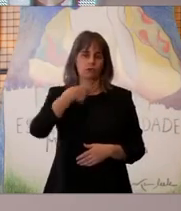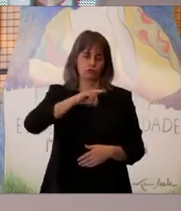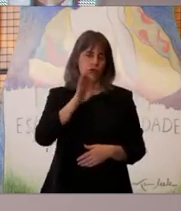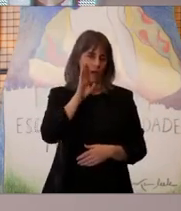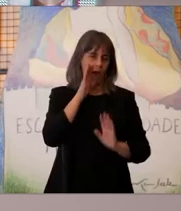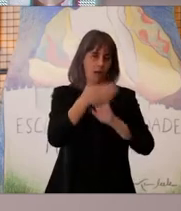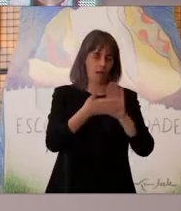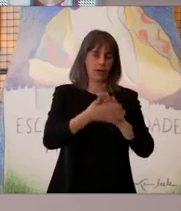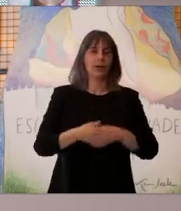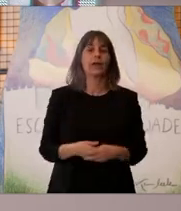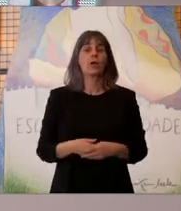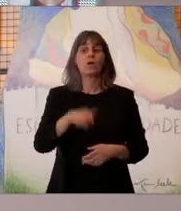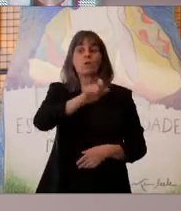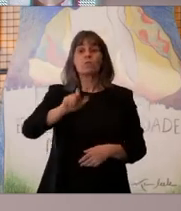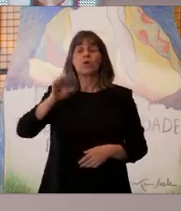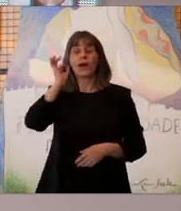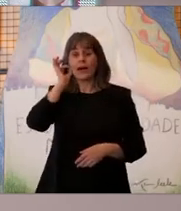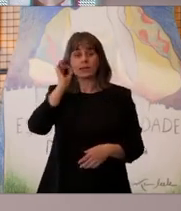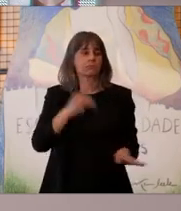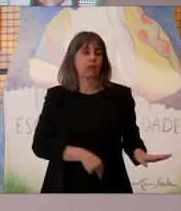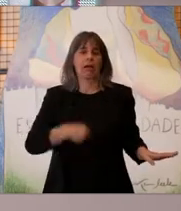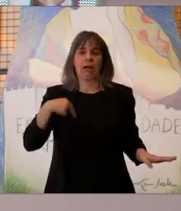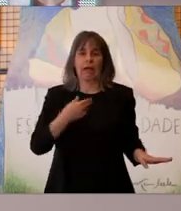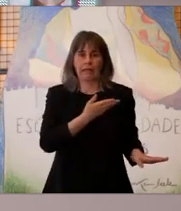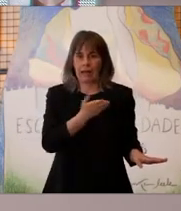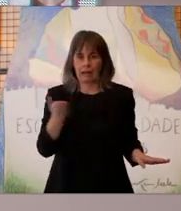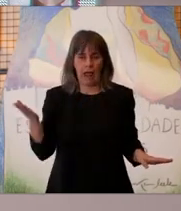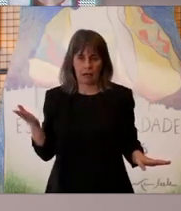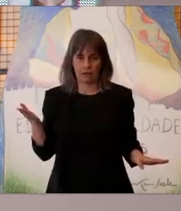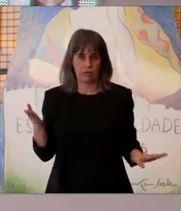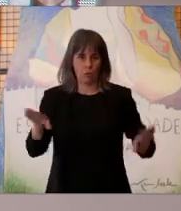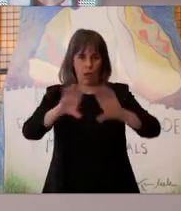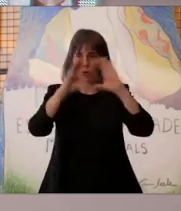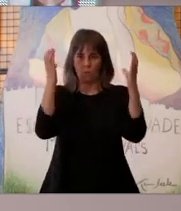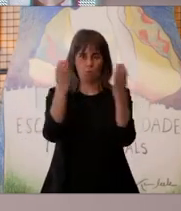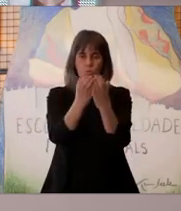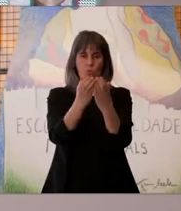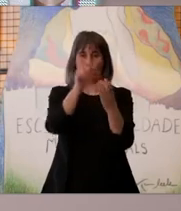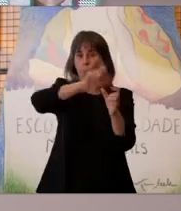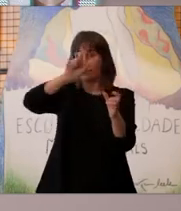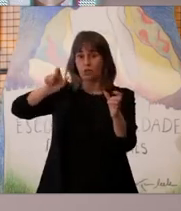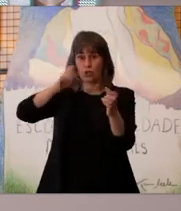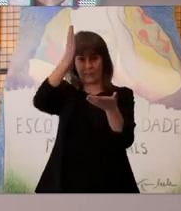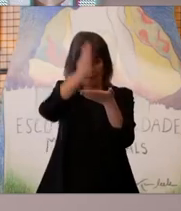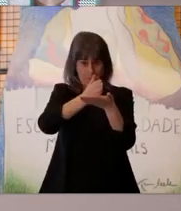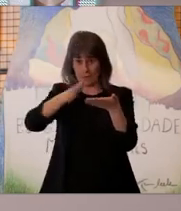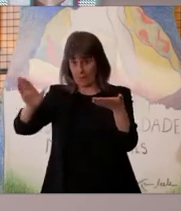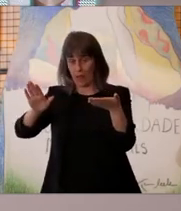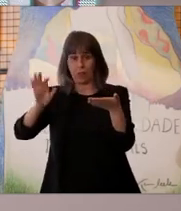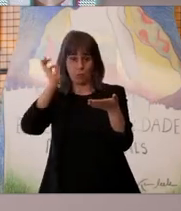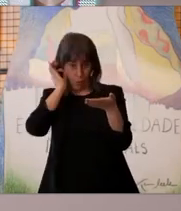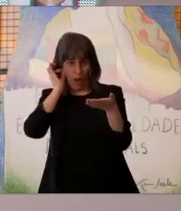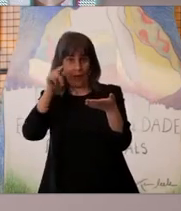las mujeres genéricamente la mitad de la población como sexo mujeres no hemos accedido